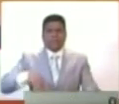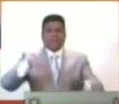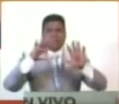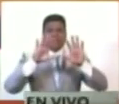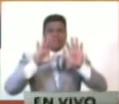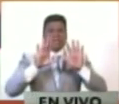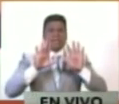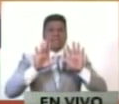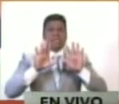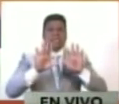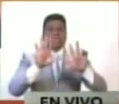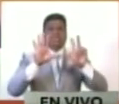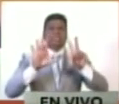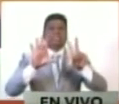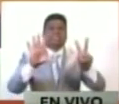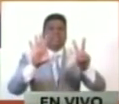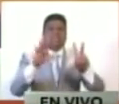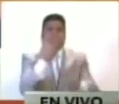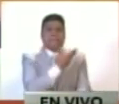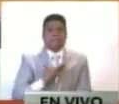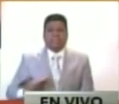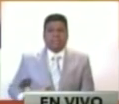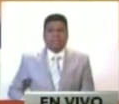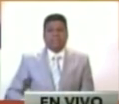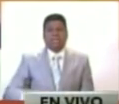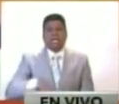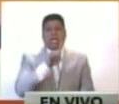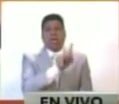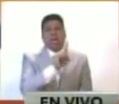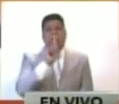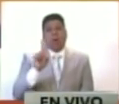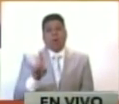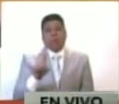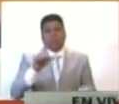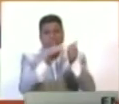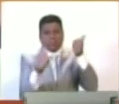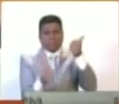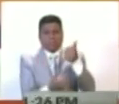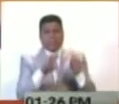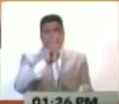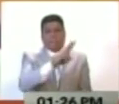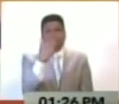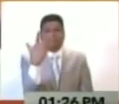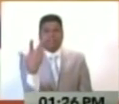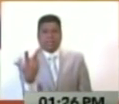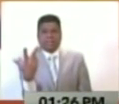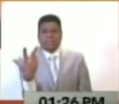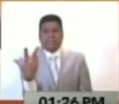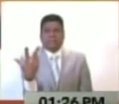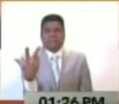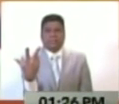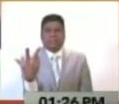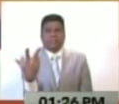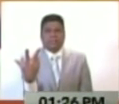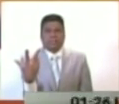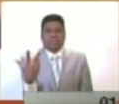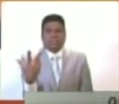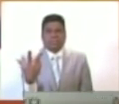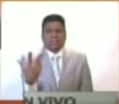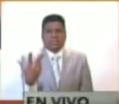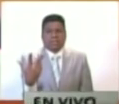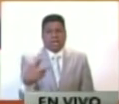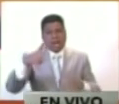17 jefes de Estado, 11 vicepresidentes, 23 cancilleres. Realmente decíamos de